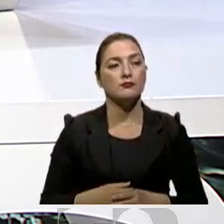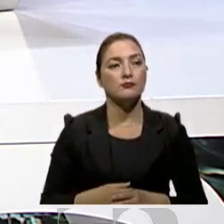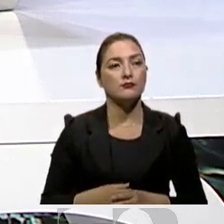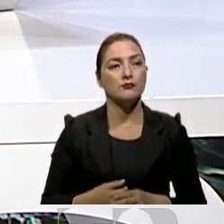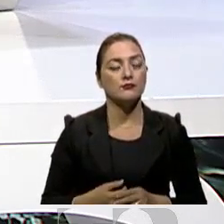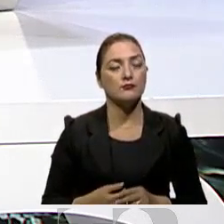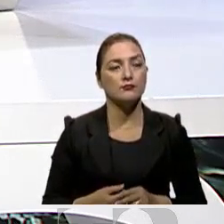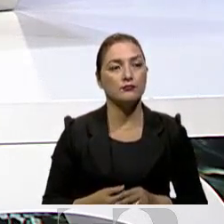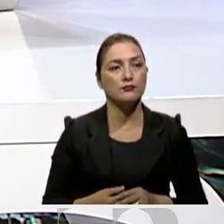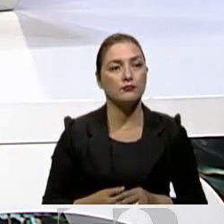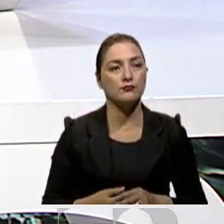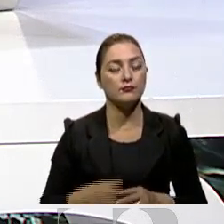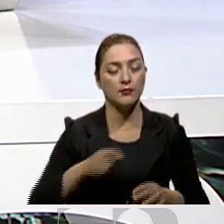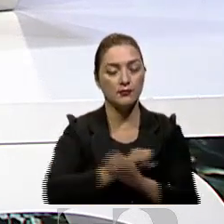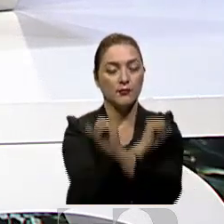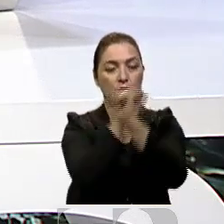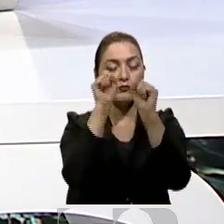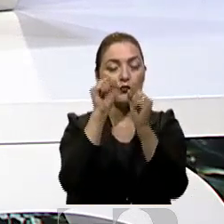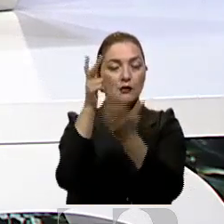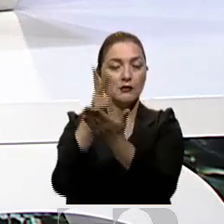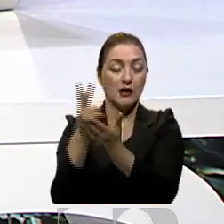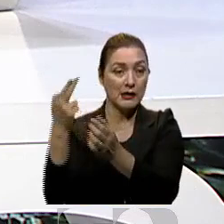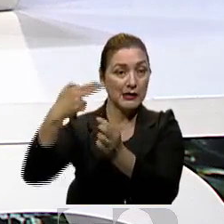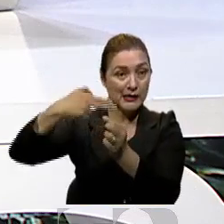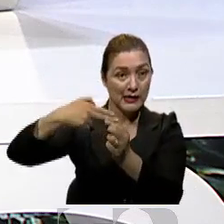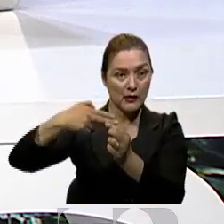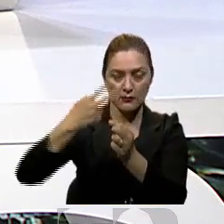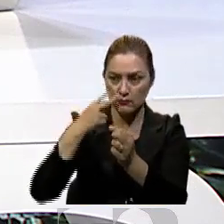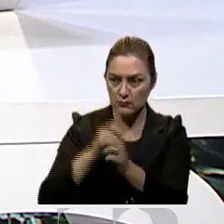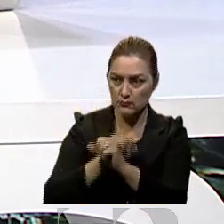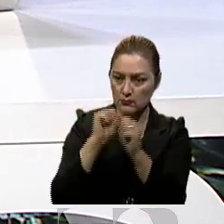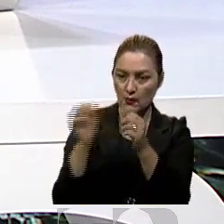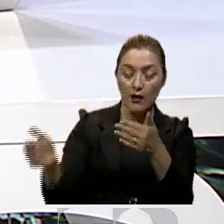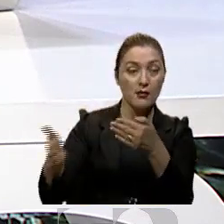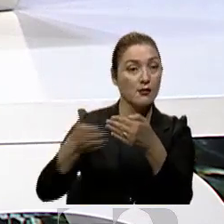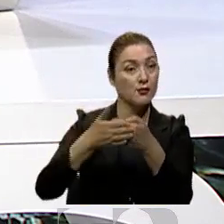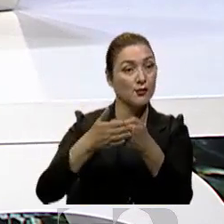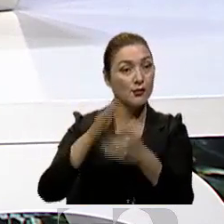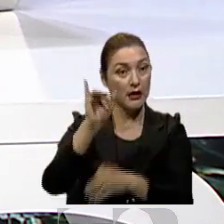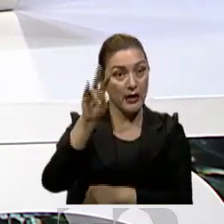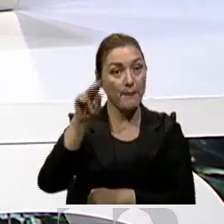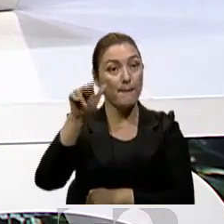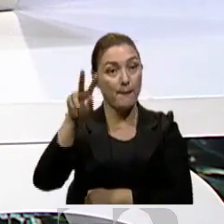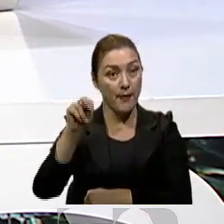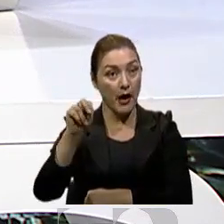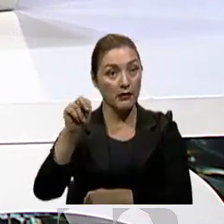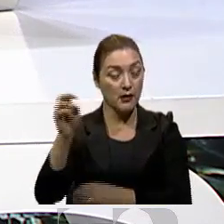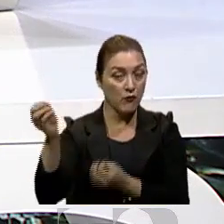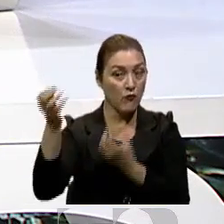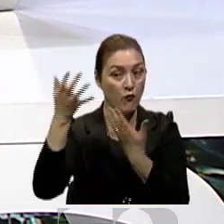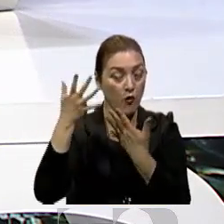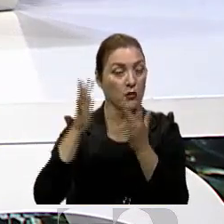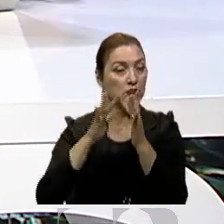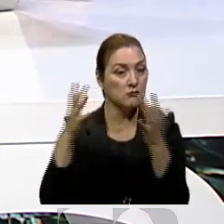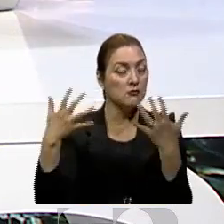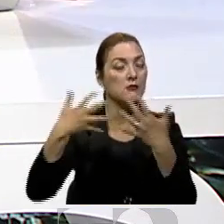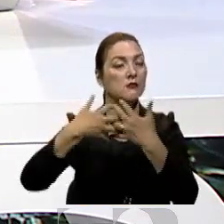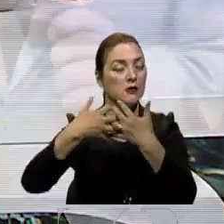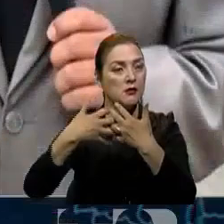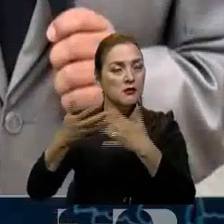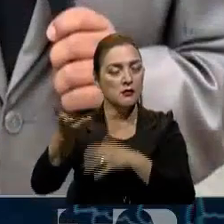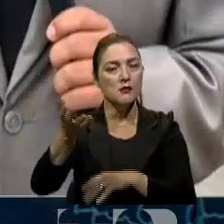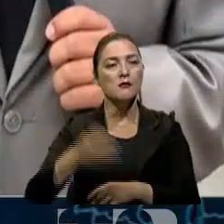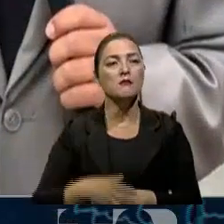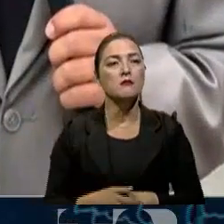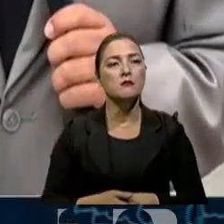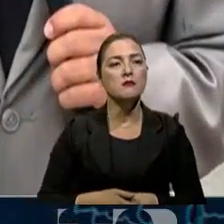Bueno, esta mañana muchas de las gasolineras amanecieron cerradas. Iván Rodríguez está en una estación de servicio, así que te damos